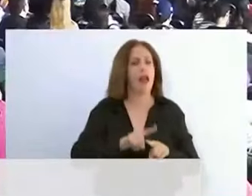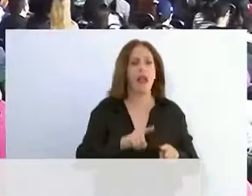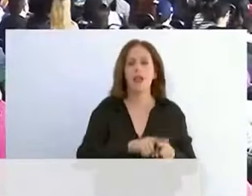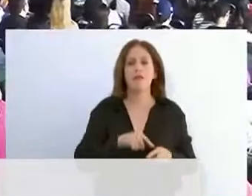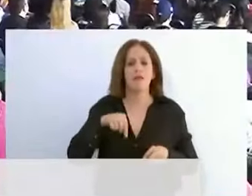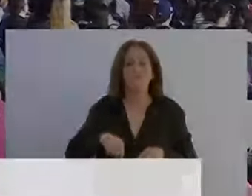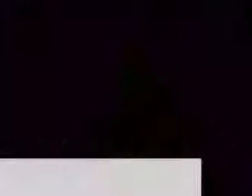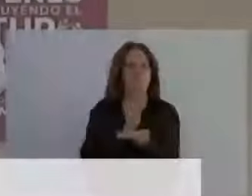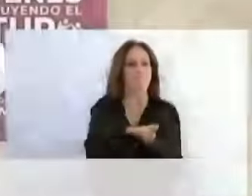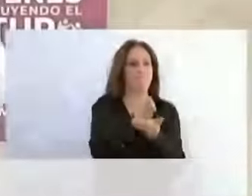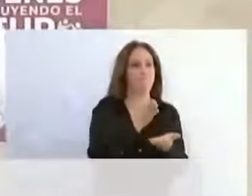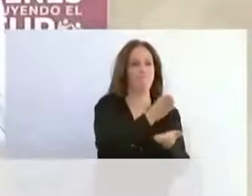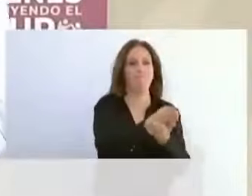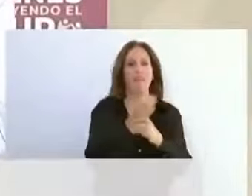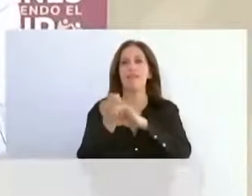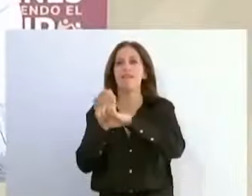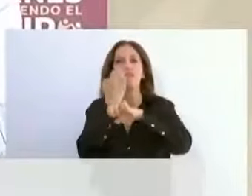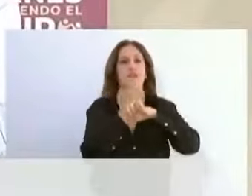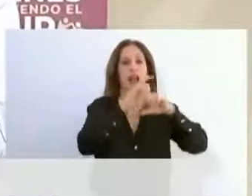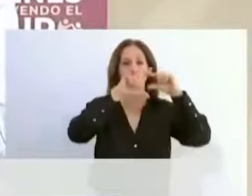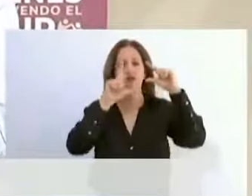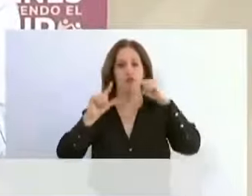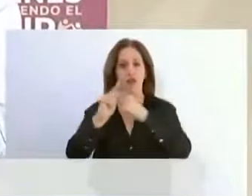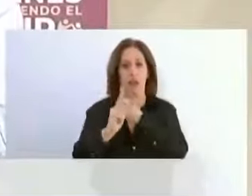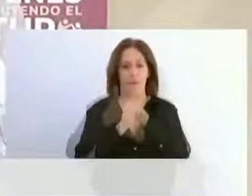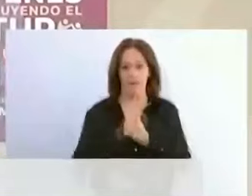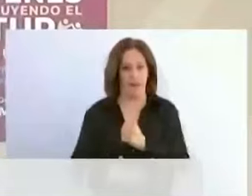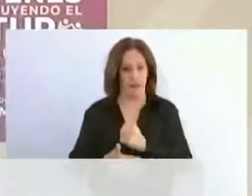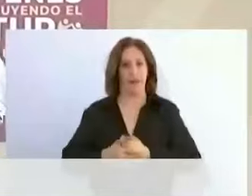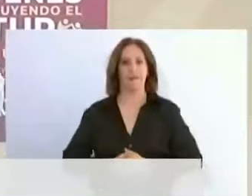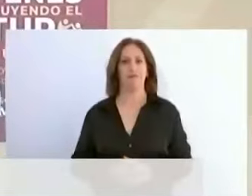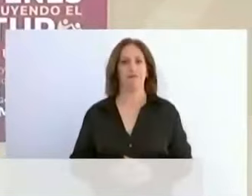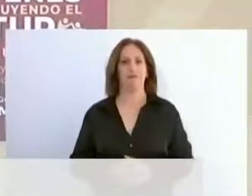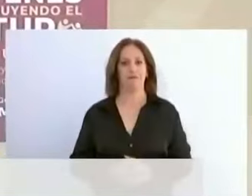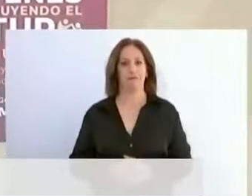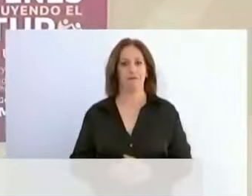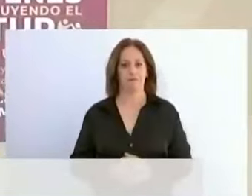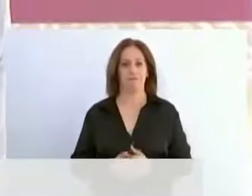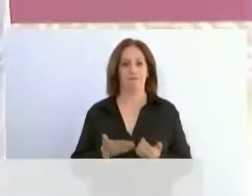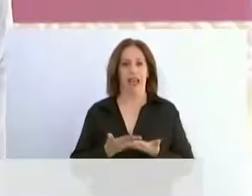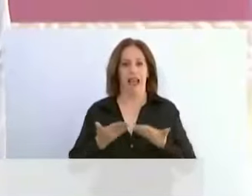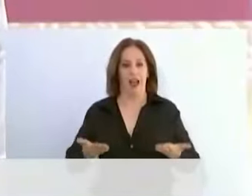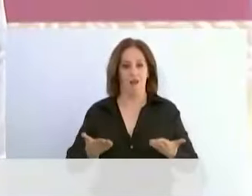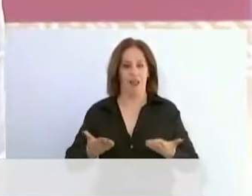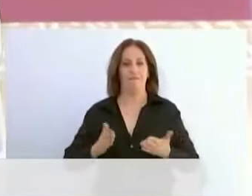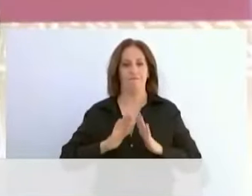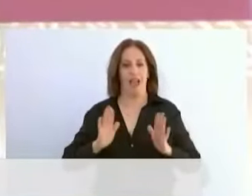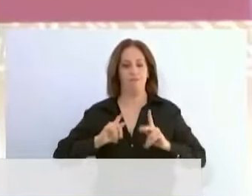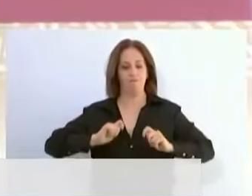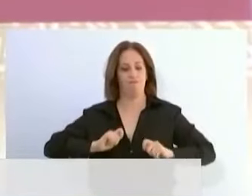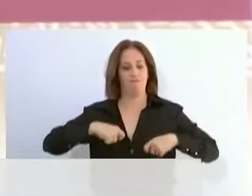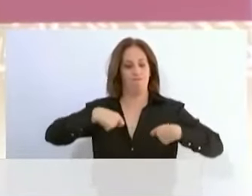Transformación. Es una transición tersa, como no se había